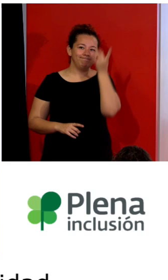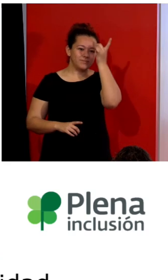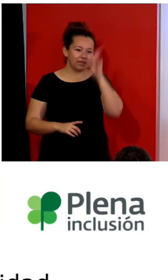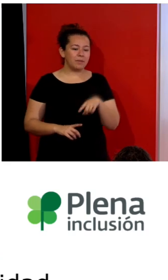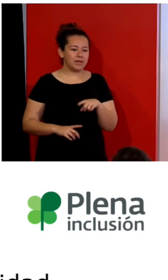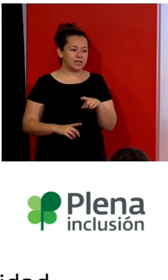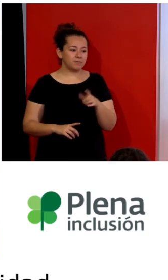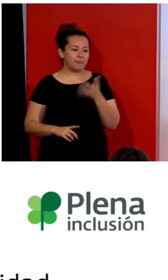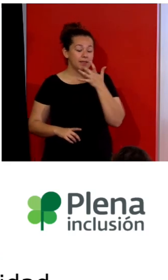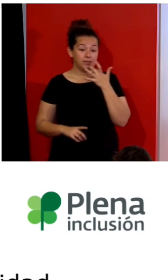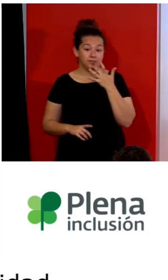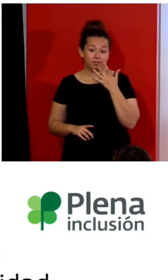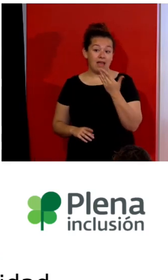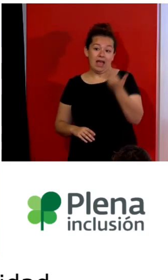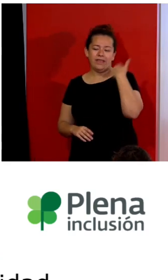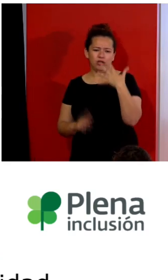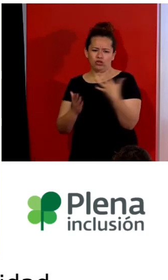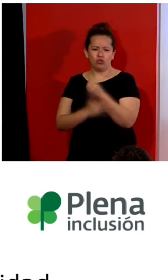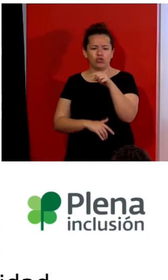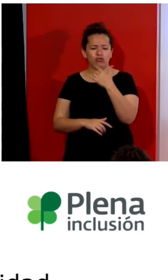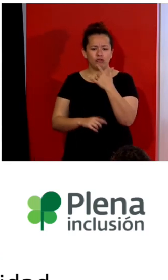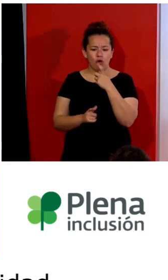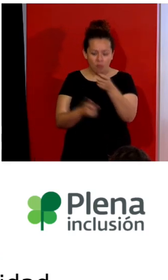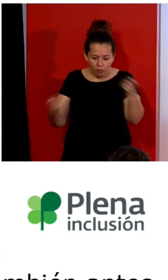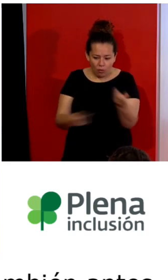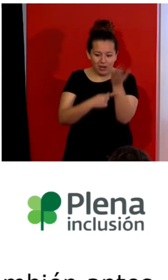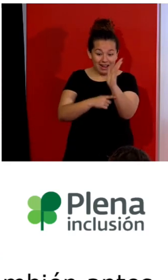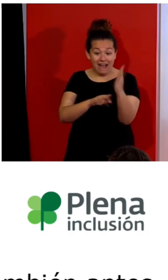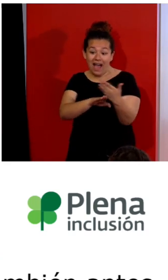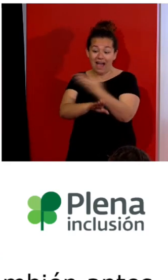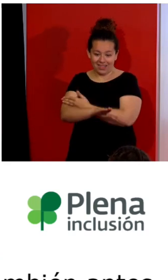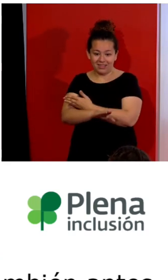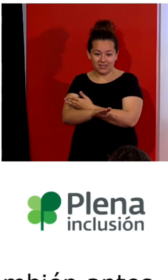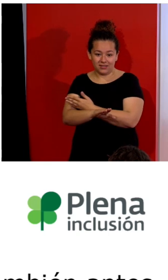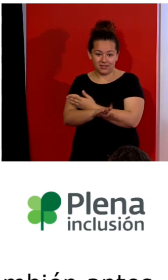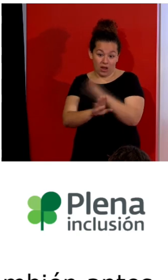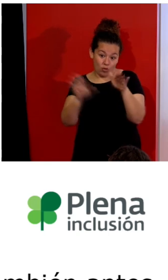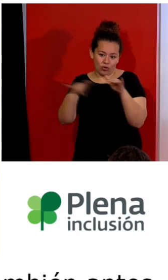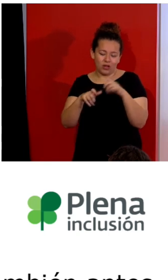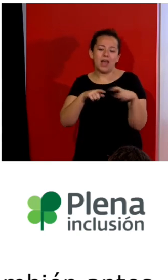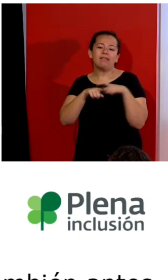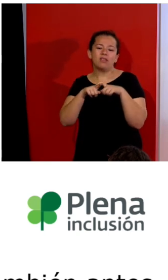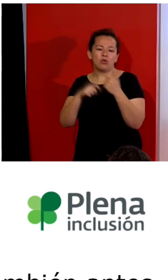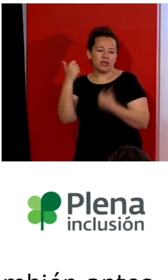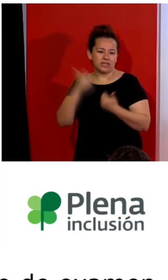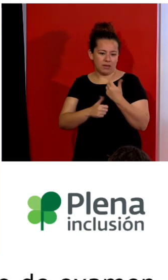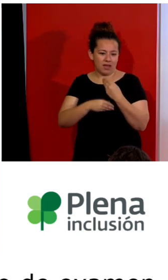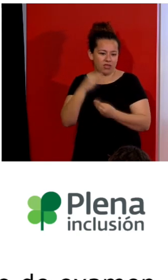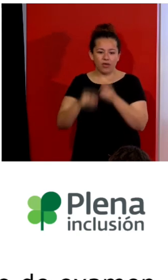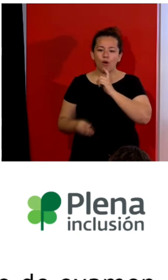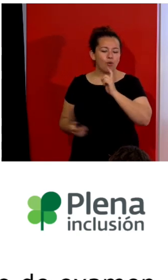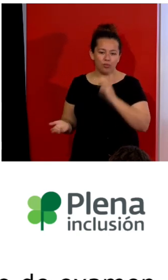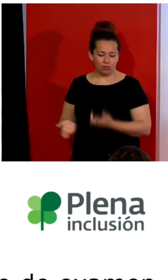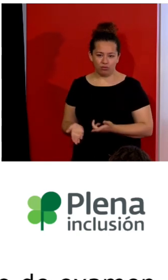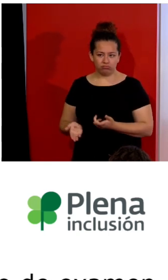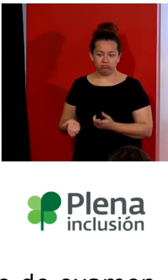de antes, todo esto me refiero antes de publicar la convocatoria, era el tipo de examen que debíamos realizar. En un principio,